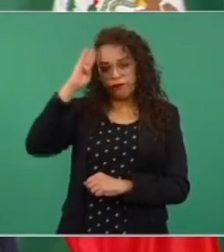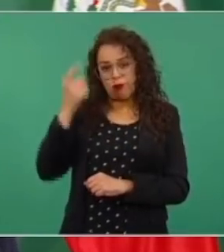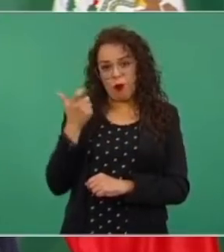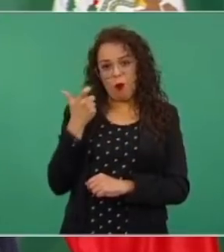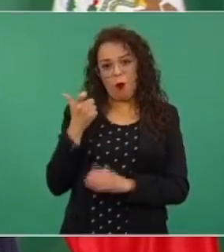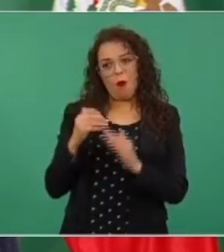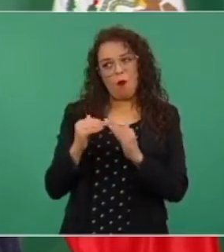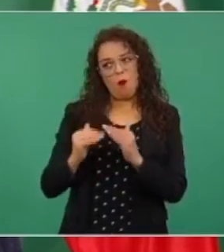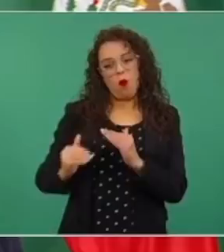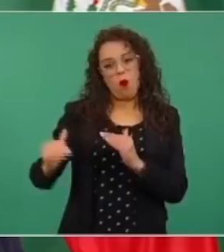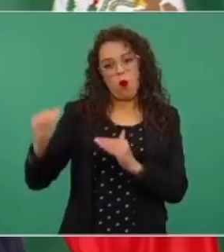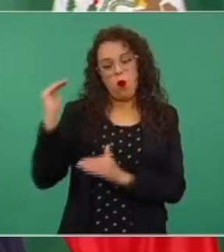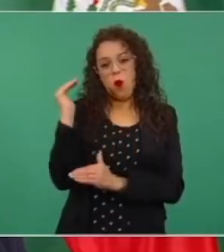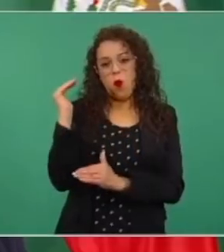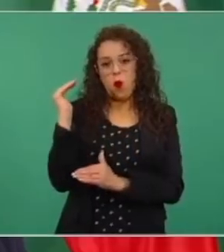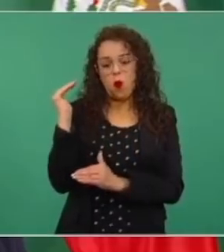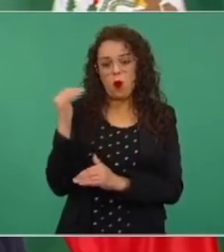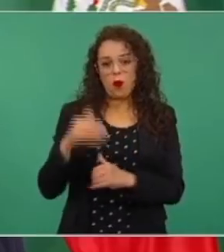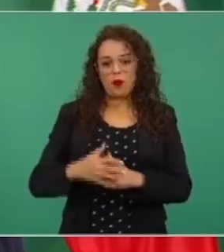elevadísimas.